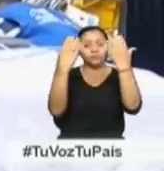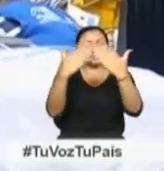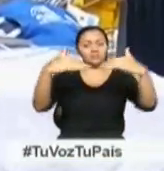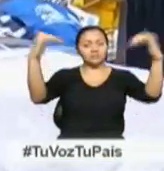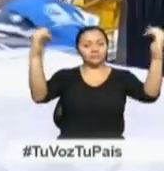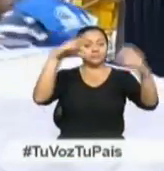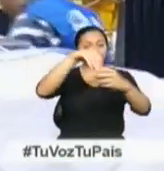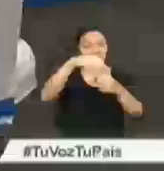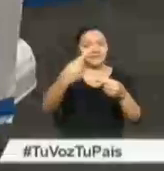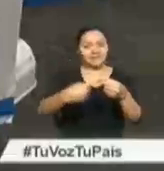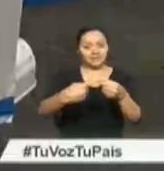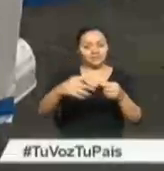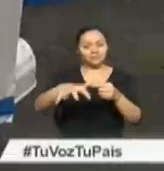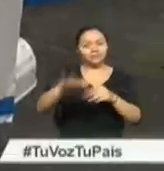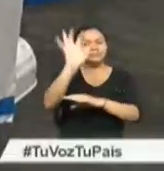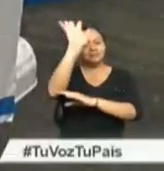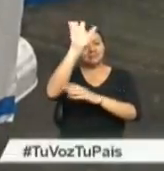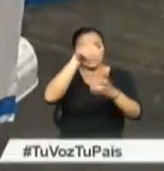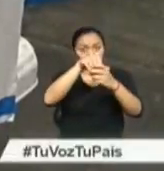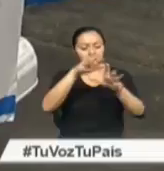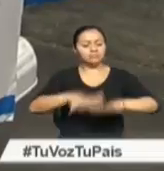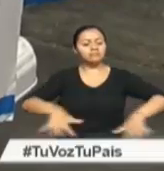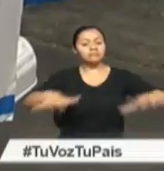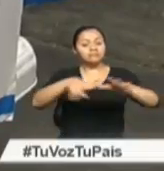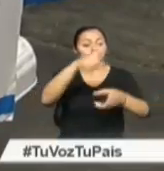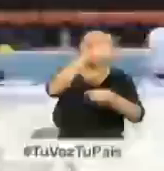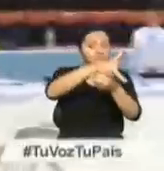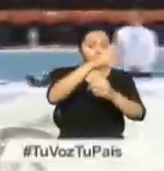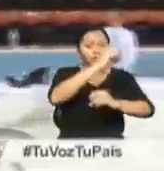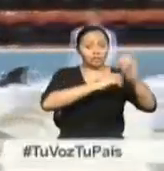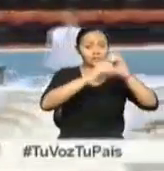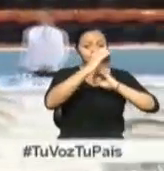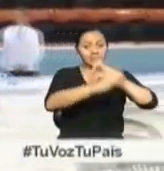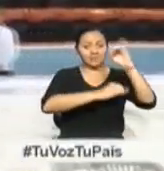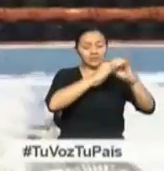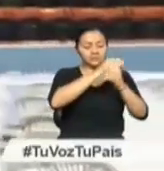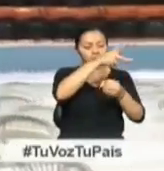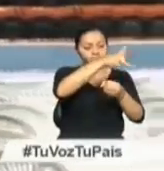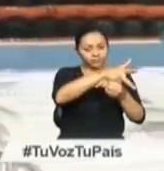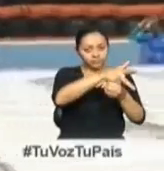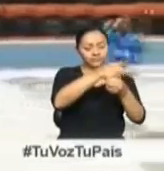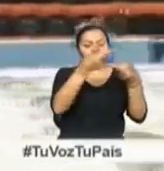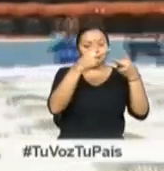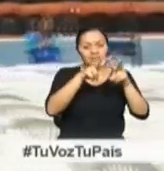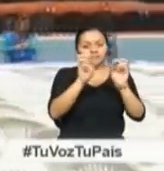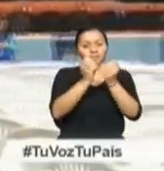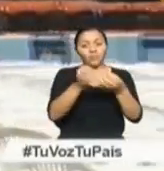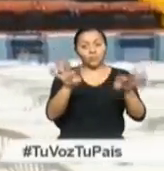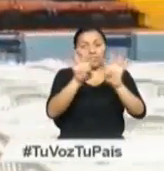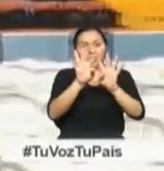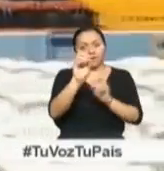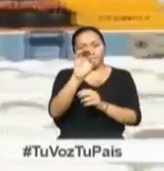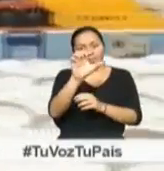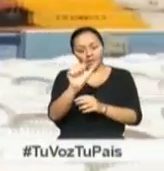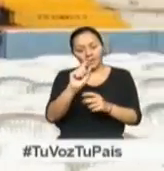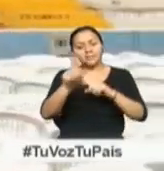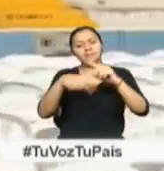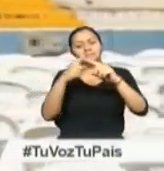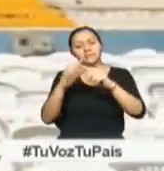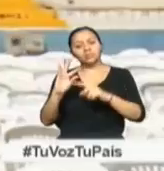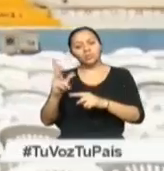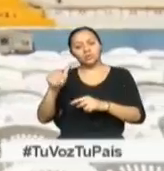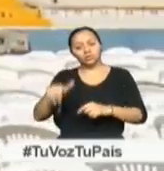Quito. El evento se desarrollará en presencia de observadores internacionales como la Organización de Estados Americanos y la